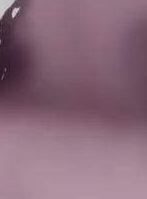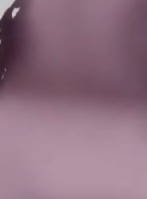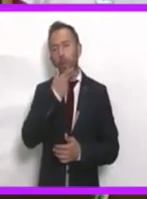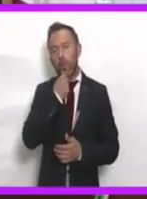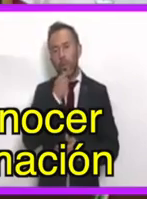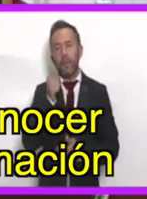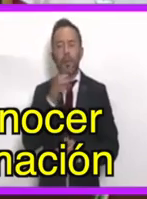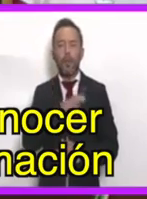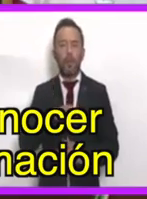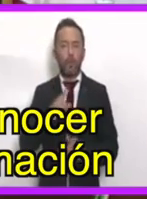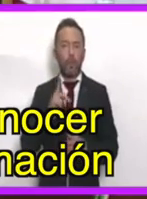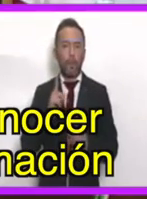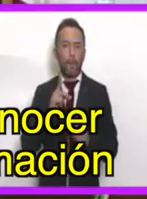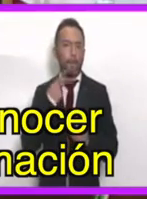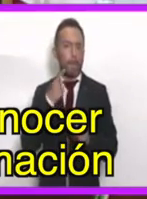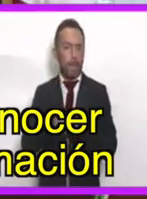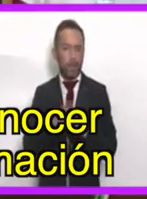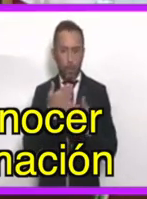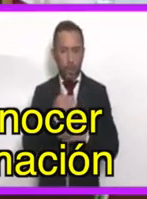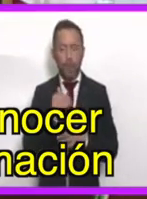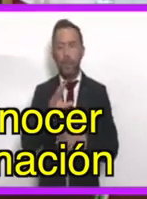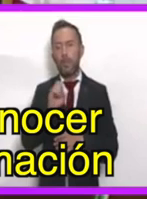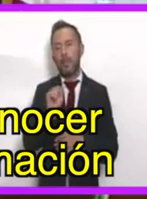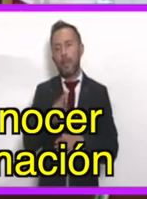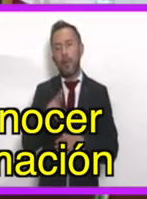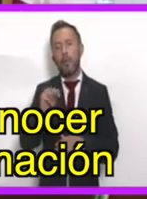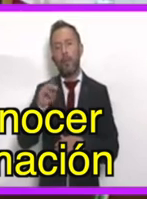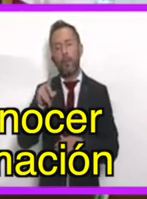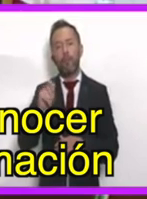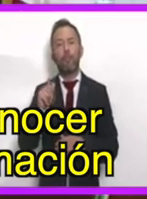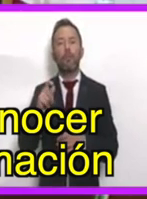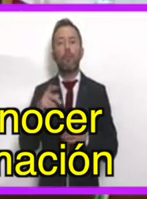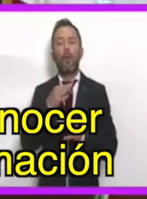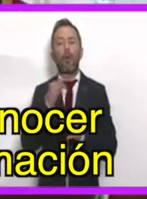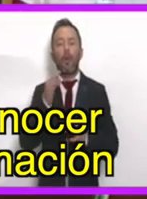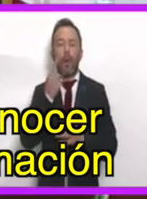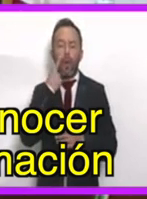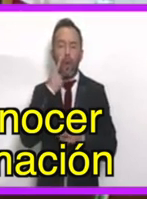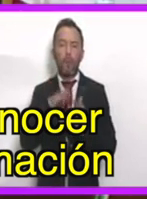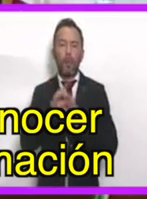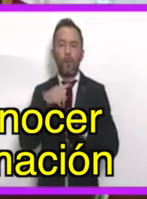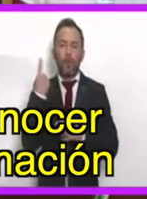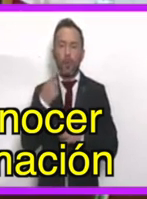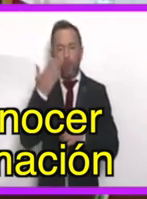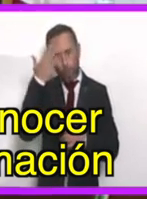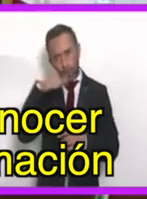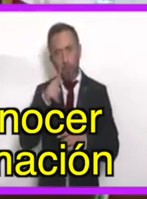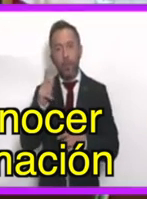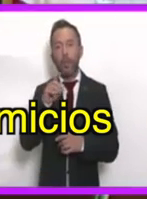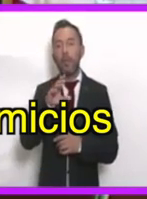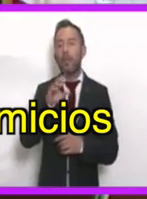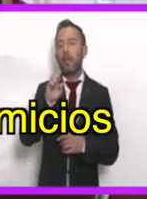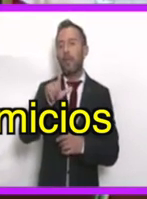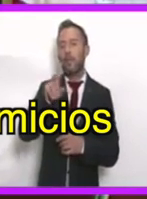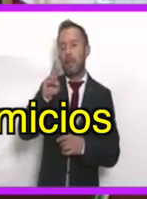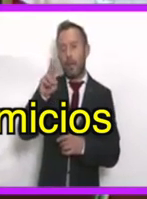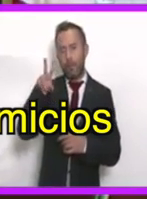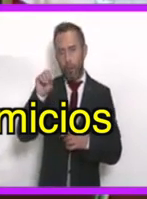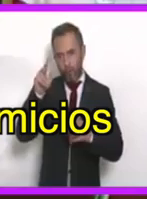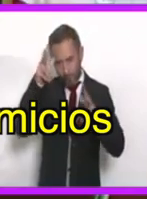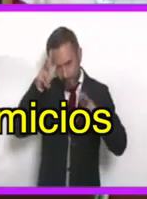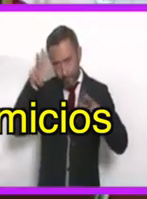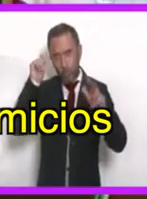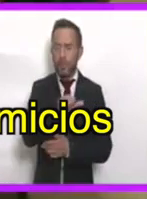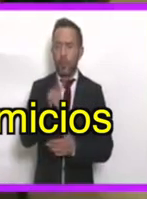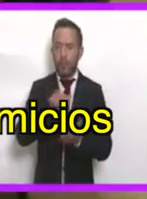el instituto electoral de la ciudad de mexico dé a conocer la fecha y la hora de inicio de la publicación de información e imágenes de los resultados electorales